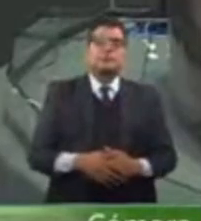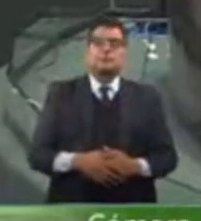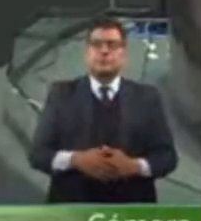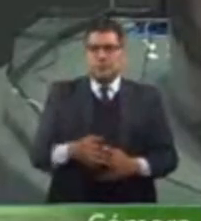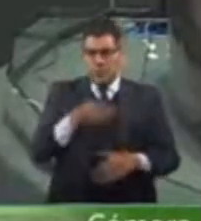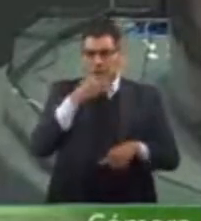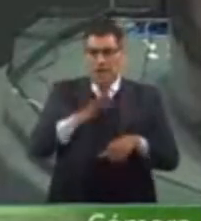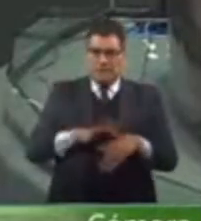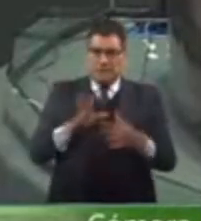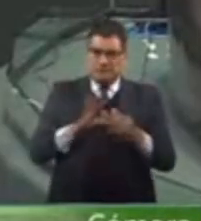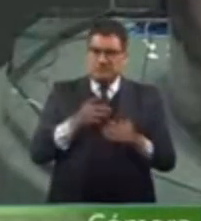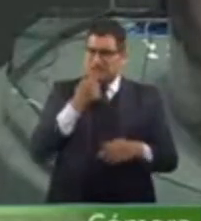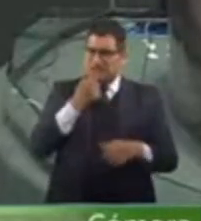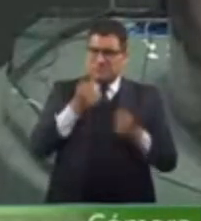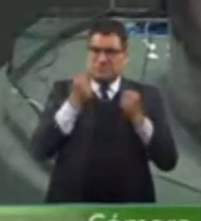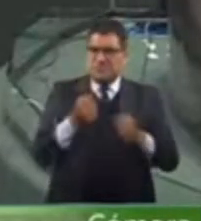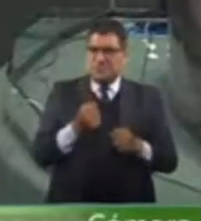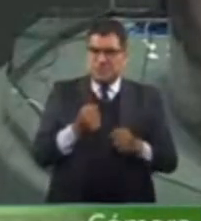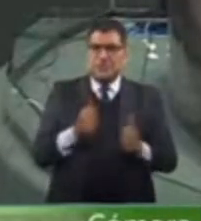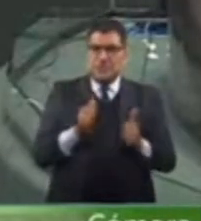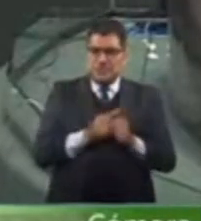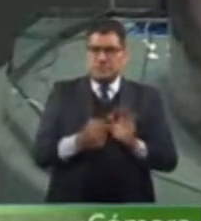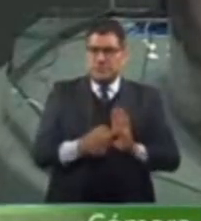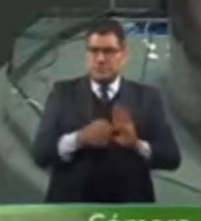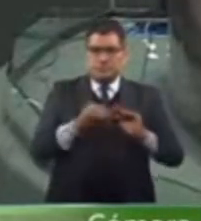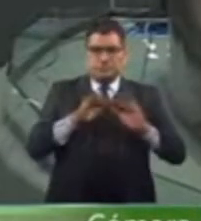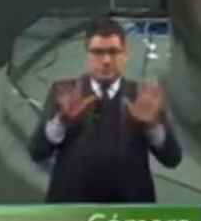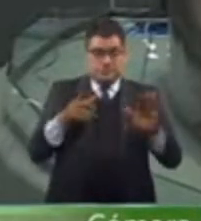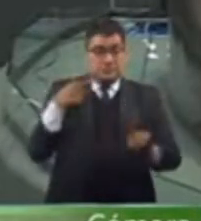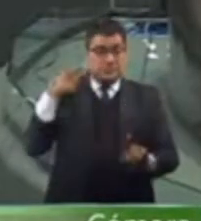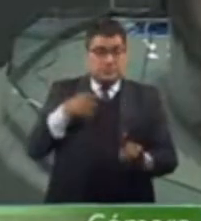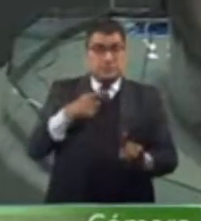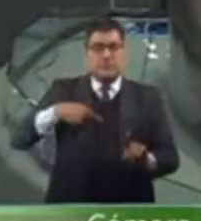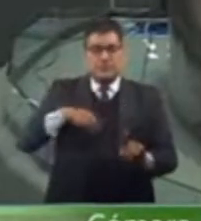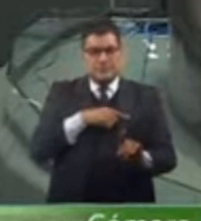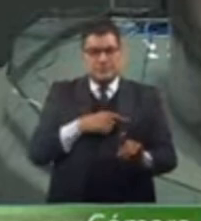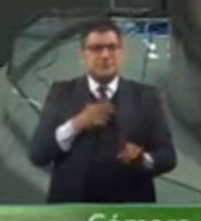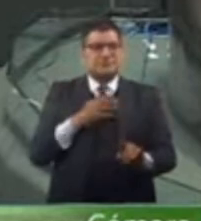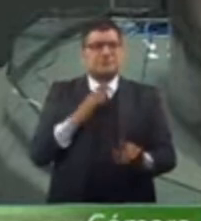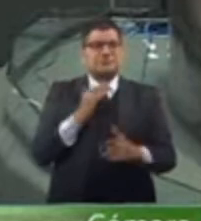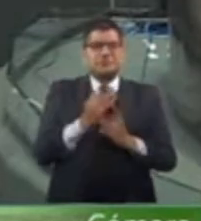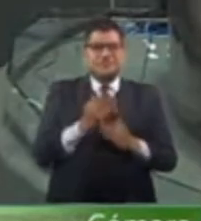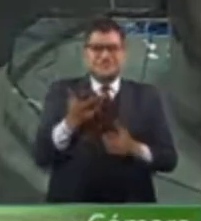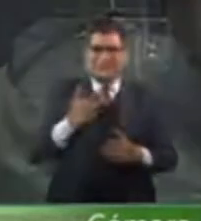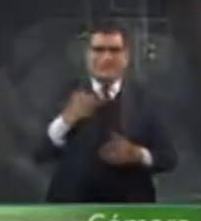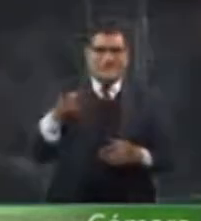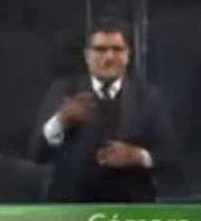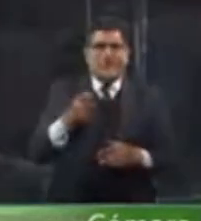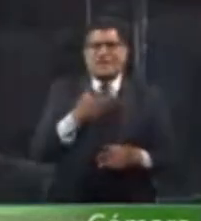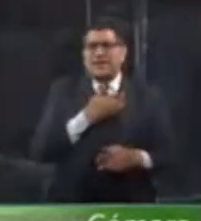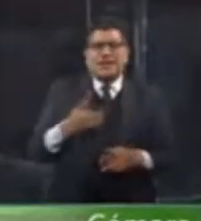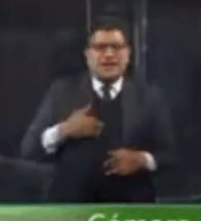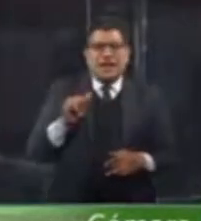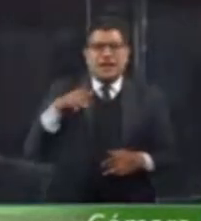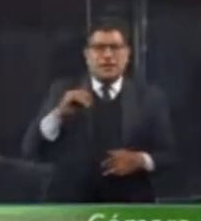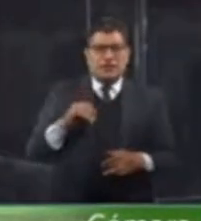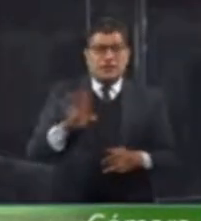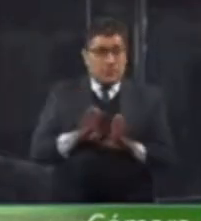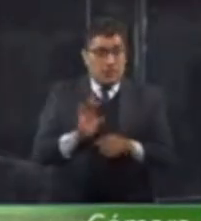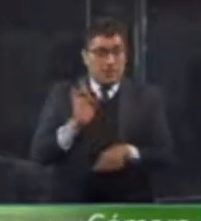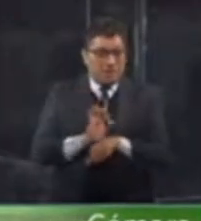Confirmar que y dejar muy en claro que lo que menos tiene el presidente Andrés Manuel López Obrador es